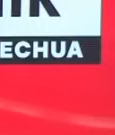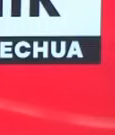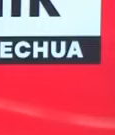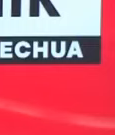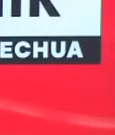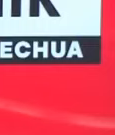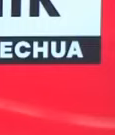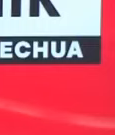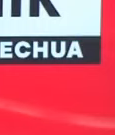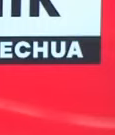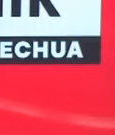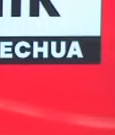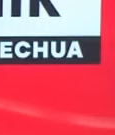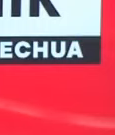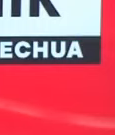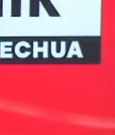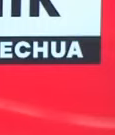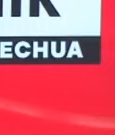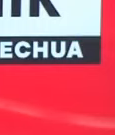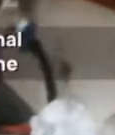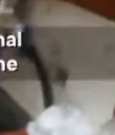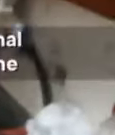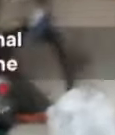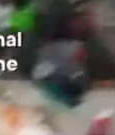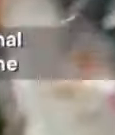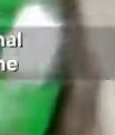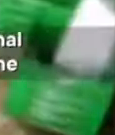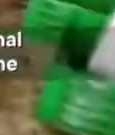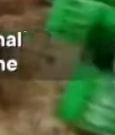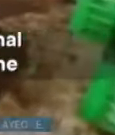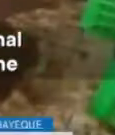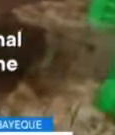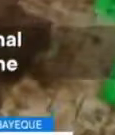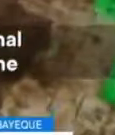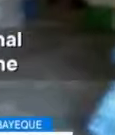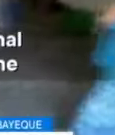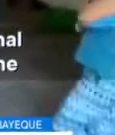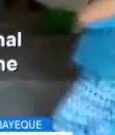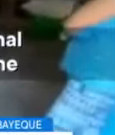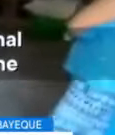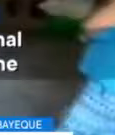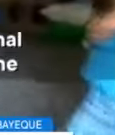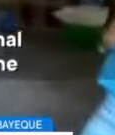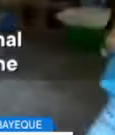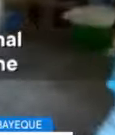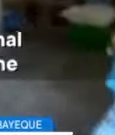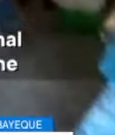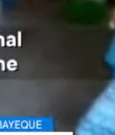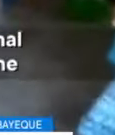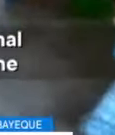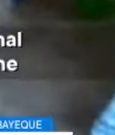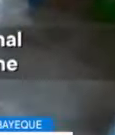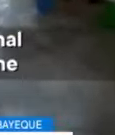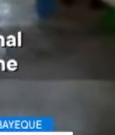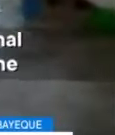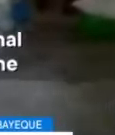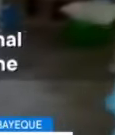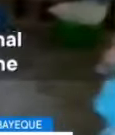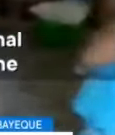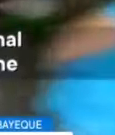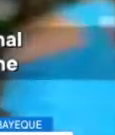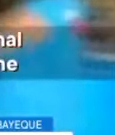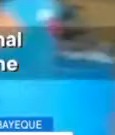Desarticulan banda falsificadora de productos de higiene. La mía que suyupim, policía, calle, kunata, jati, parjunku,